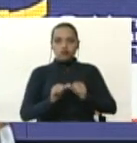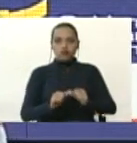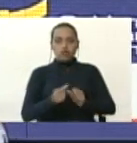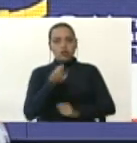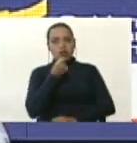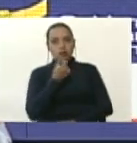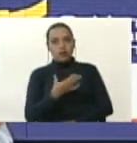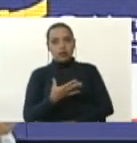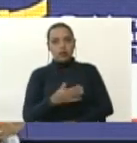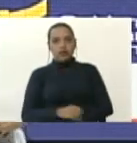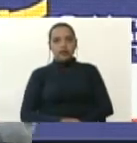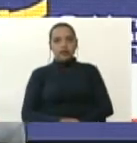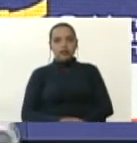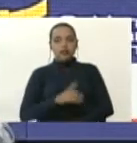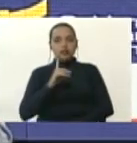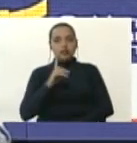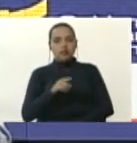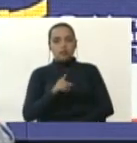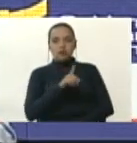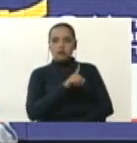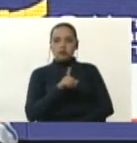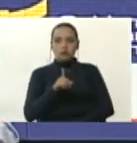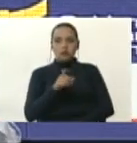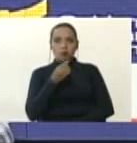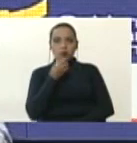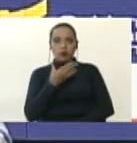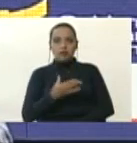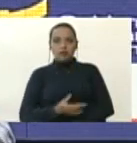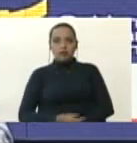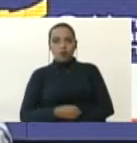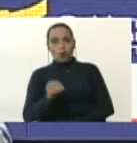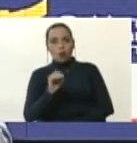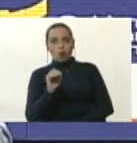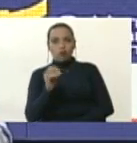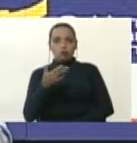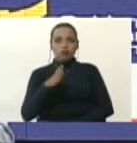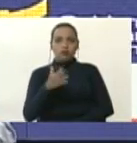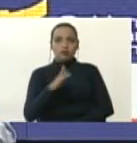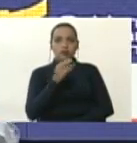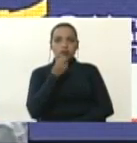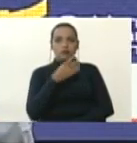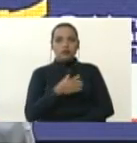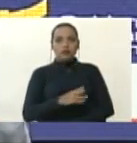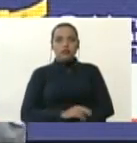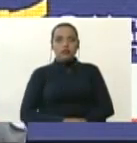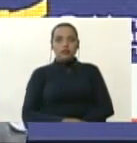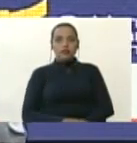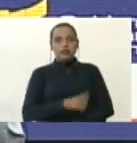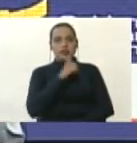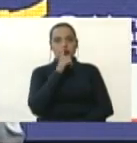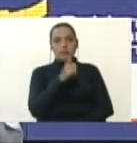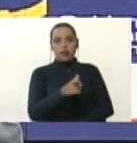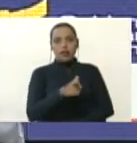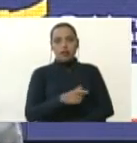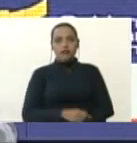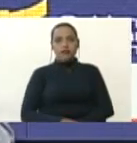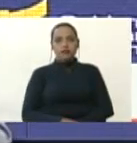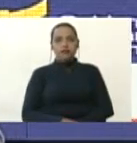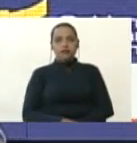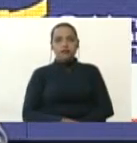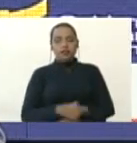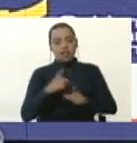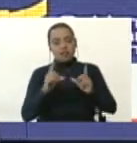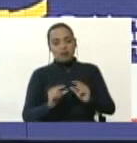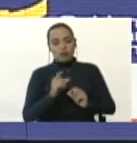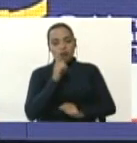buenas y en las no buenas, o en las menos buenas, en las malas y en las menos